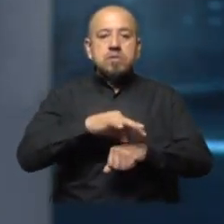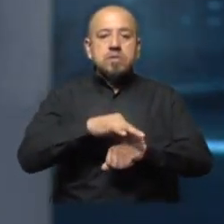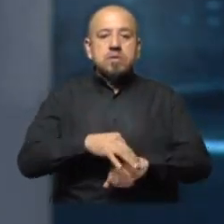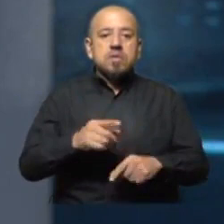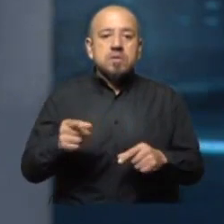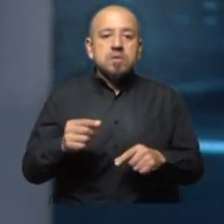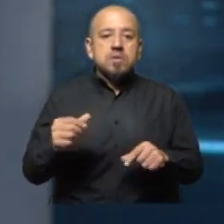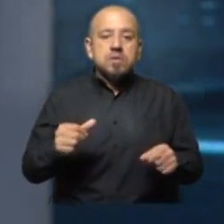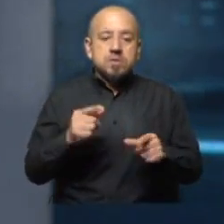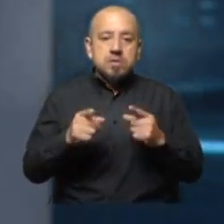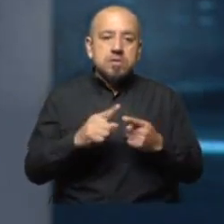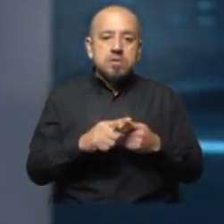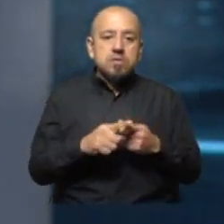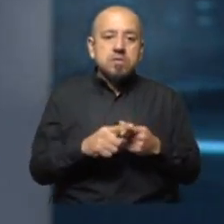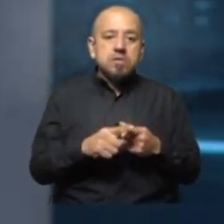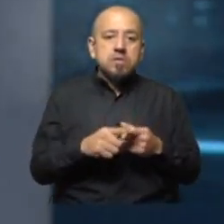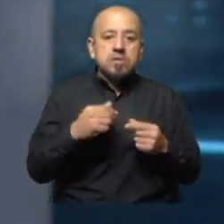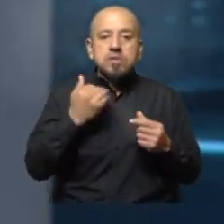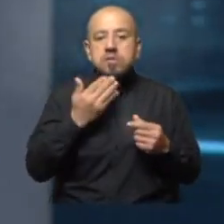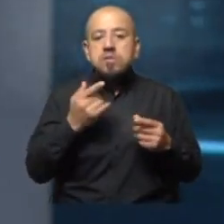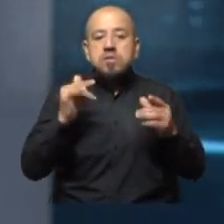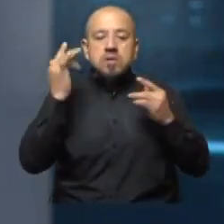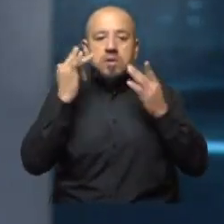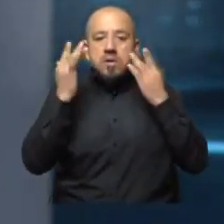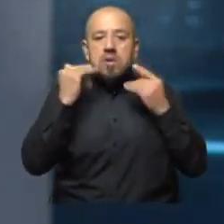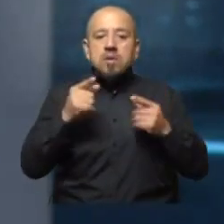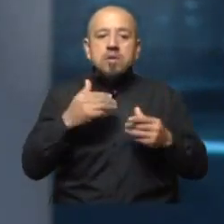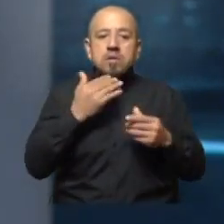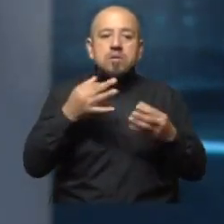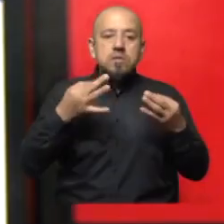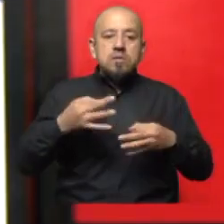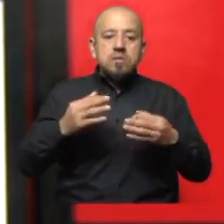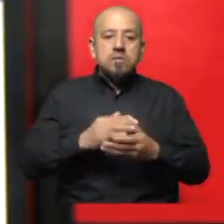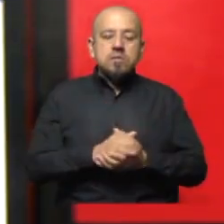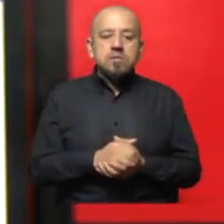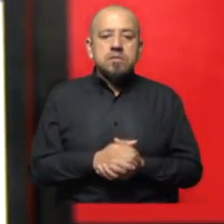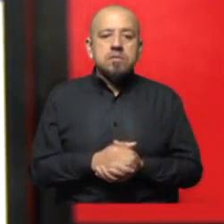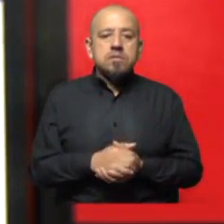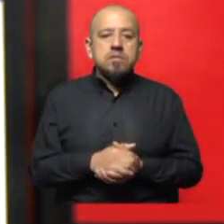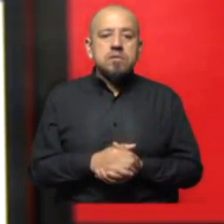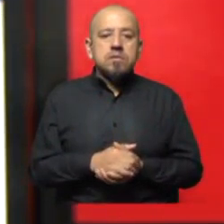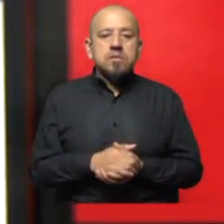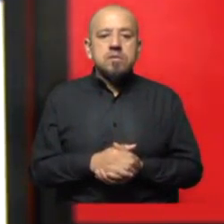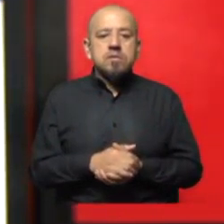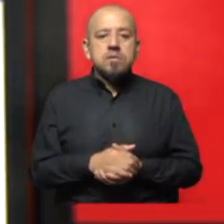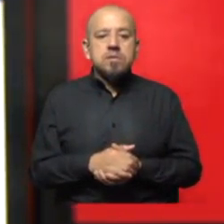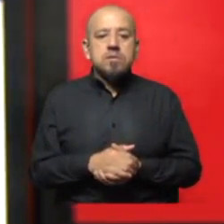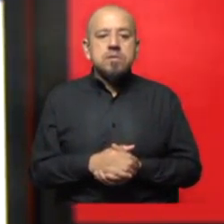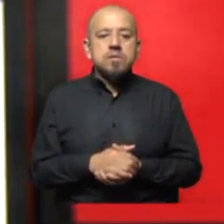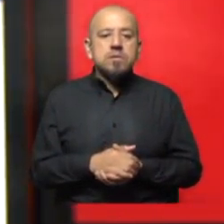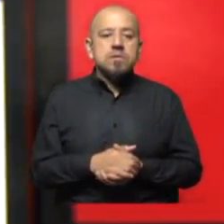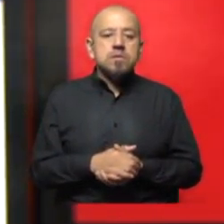también no sé bien qué es el arte pero me parece que en verdad